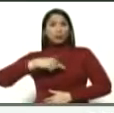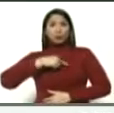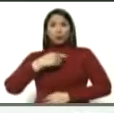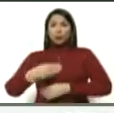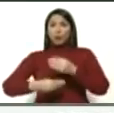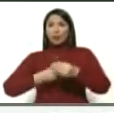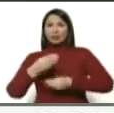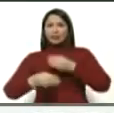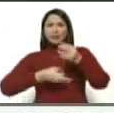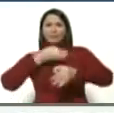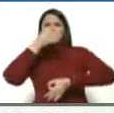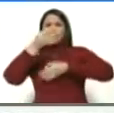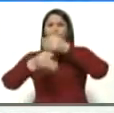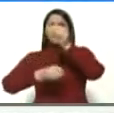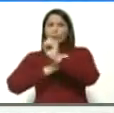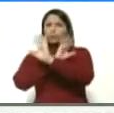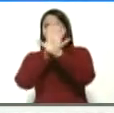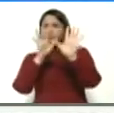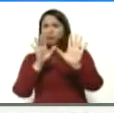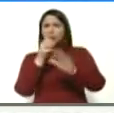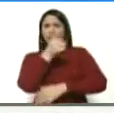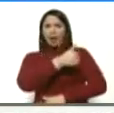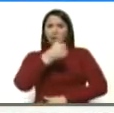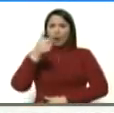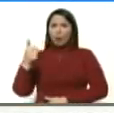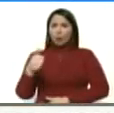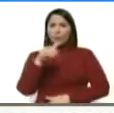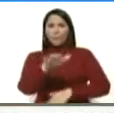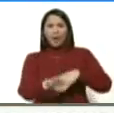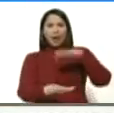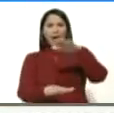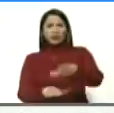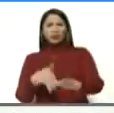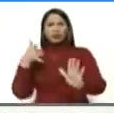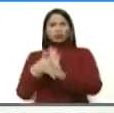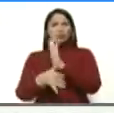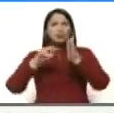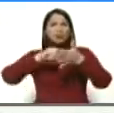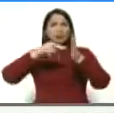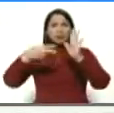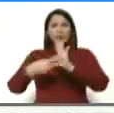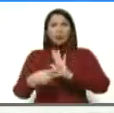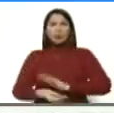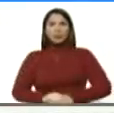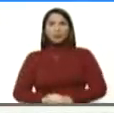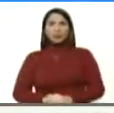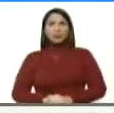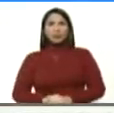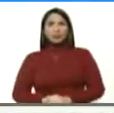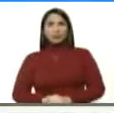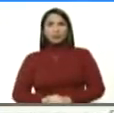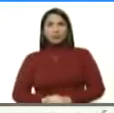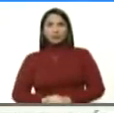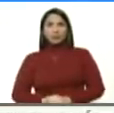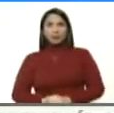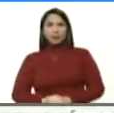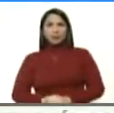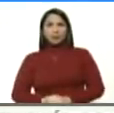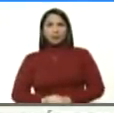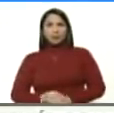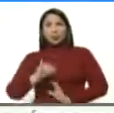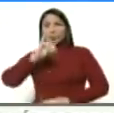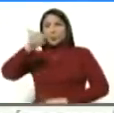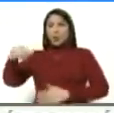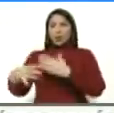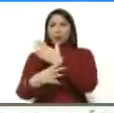haciendo, explicando cada uno de los pasos de lo que ha significado el artificio Juan